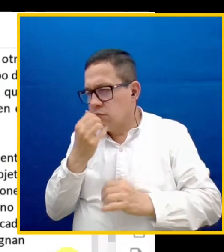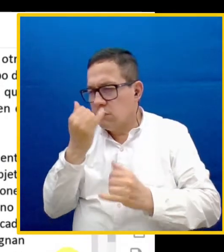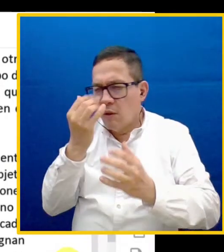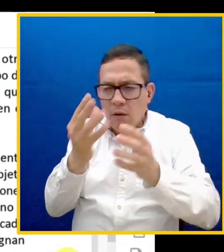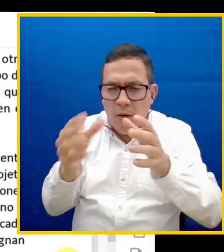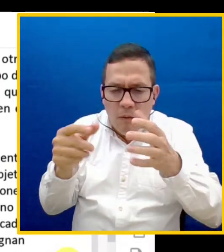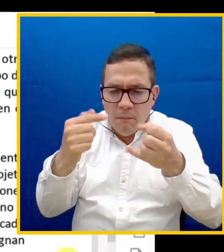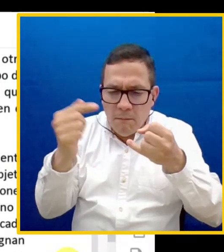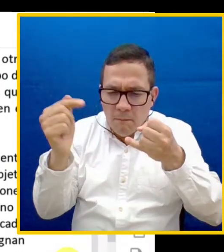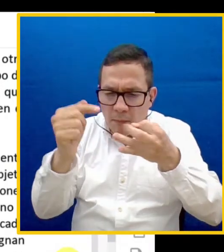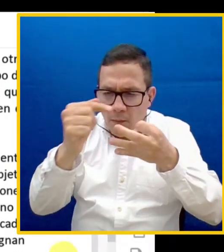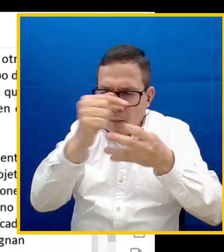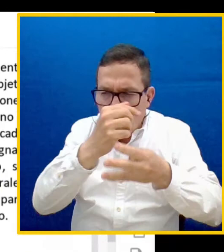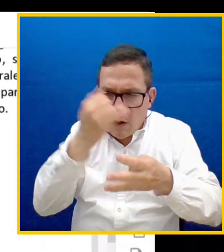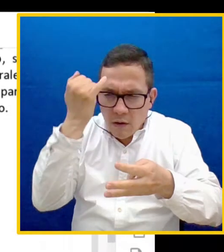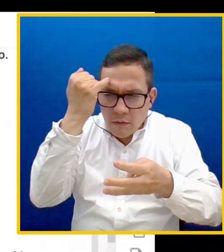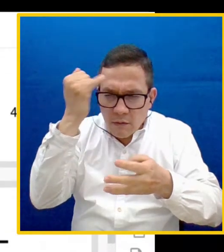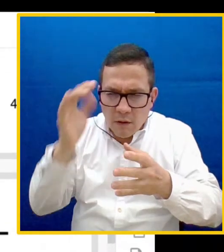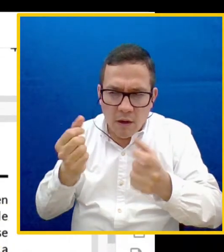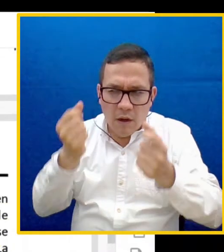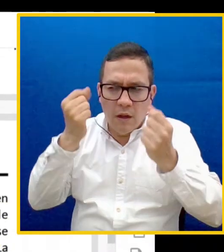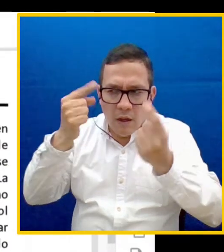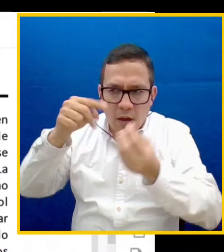los acontecimientos del entorno.